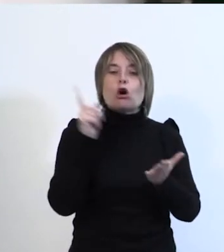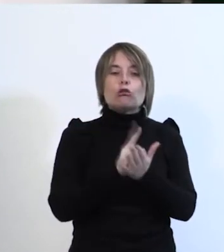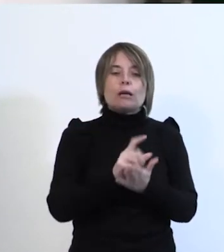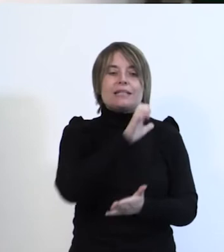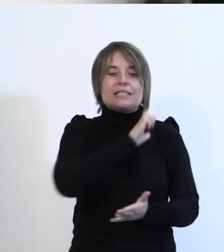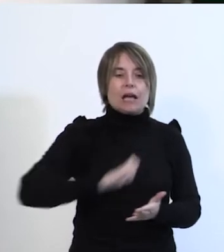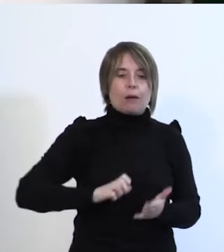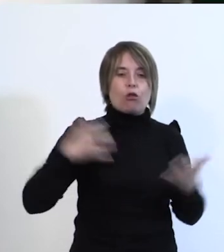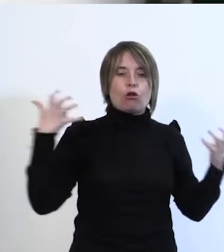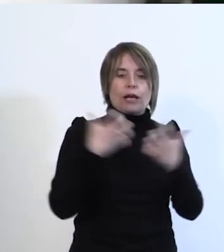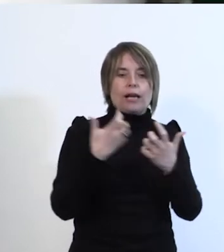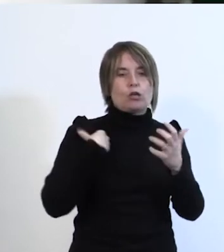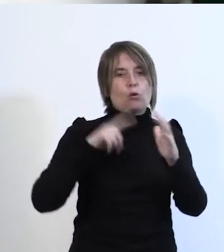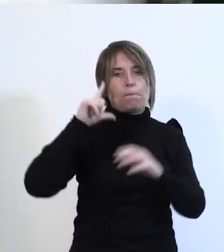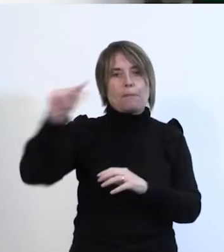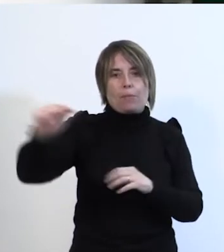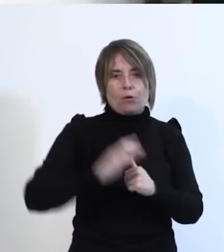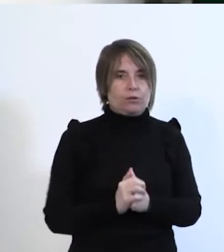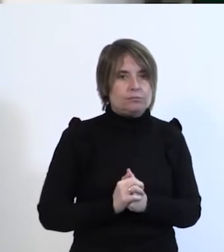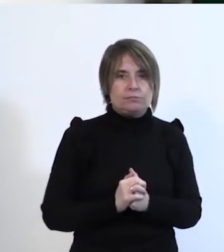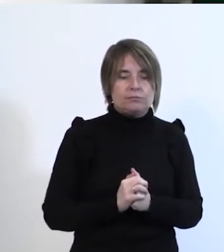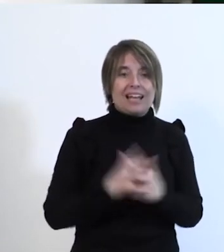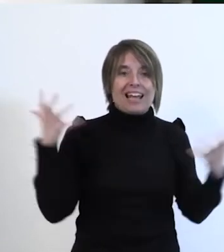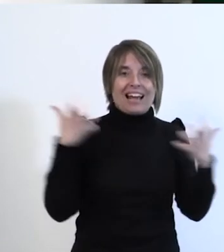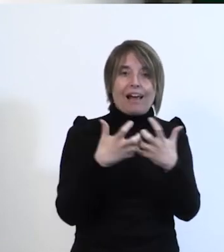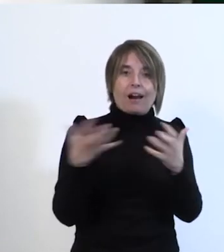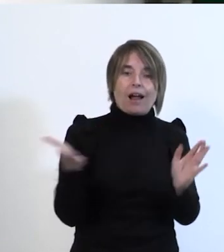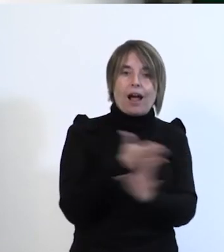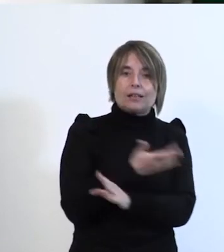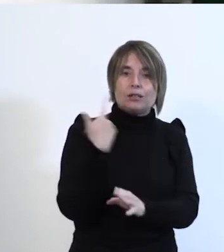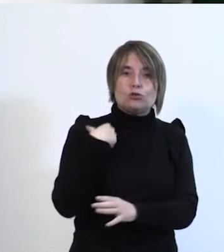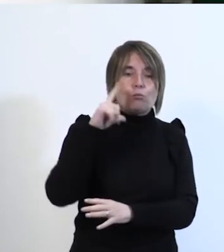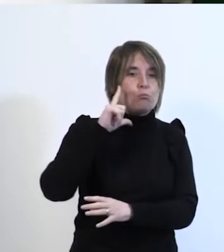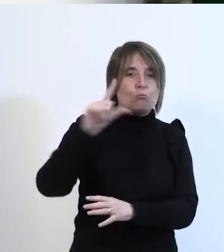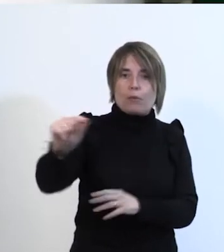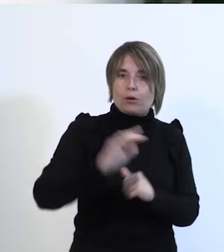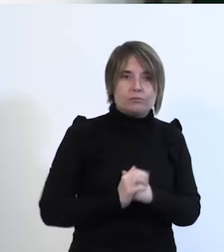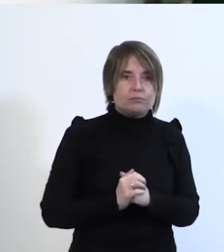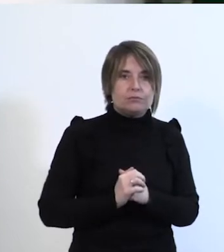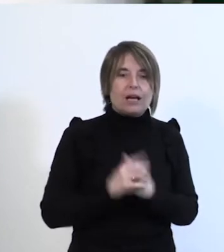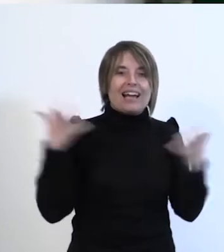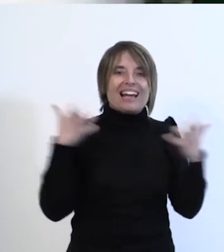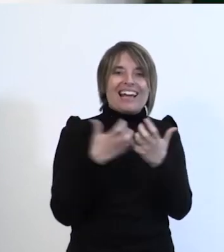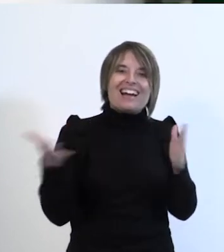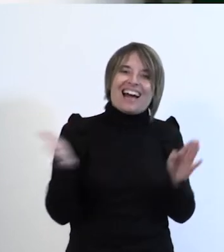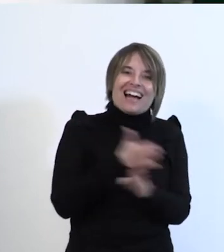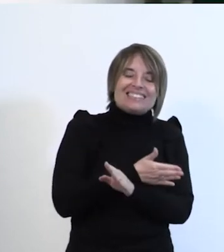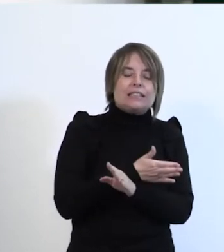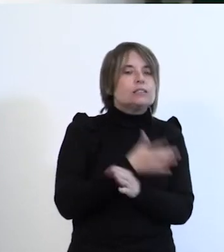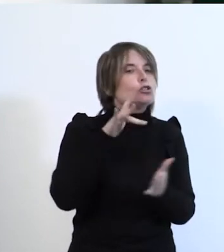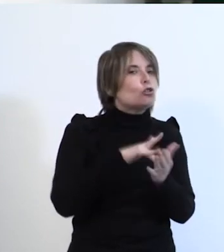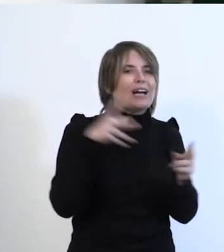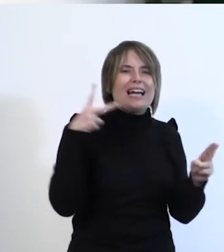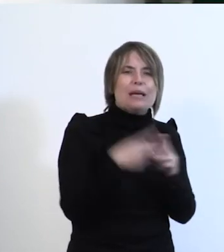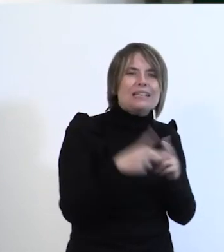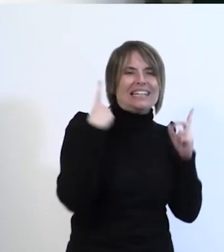haber una guerra en El Salvador, yo me voy a ir. Antes de que haya otra guerra, yo voy a hacer todo lo posible por evitar que